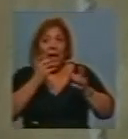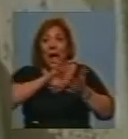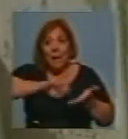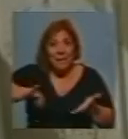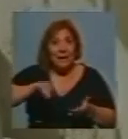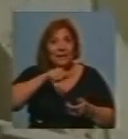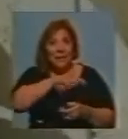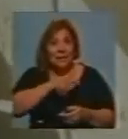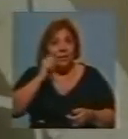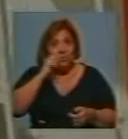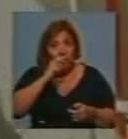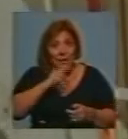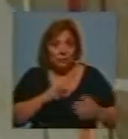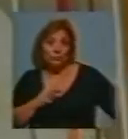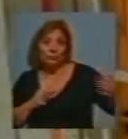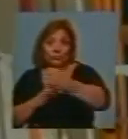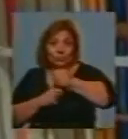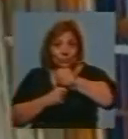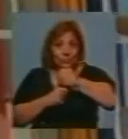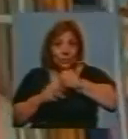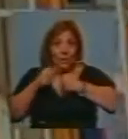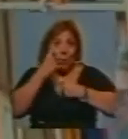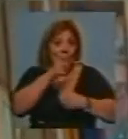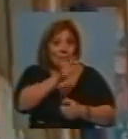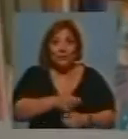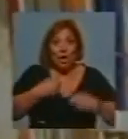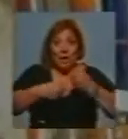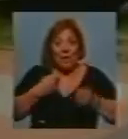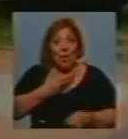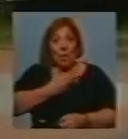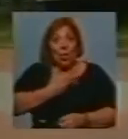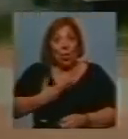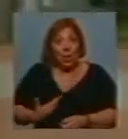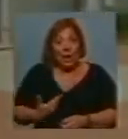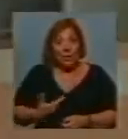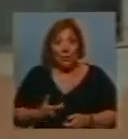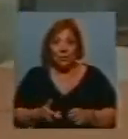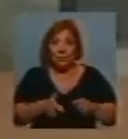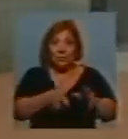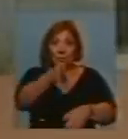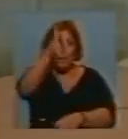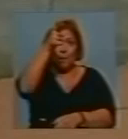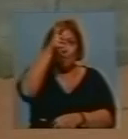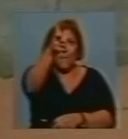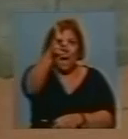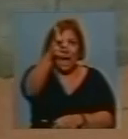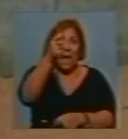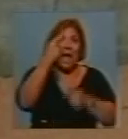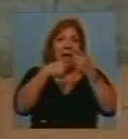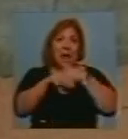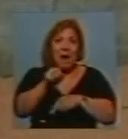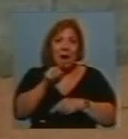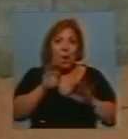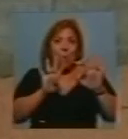el muchacho tomó a una persona de rehén. El dueño del comercio, en tanto, respondió disparándole con una